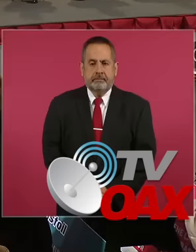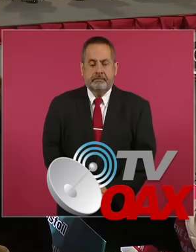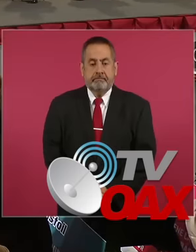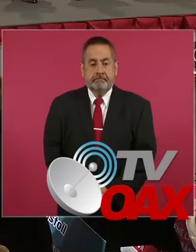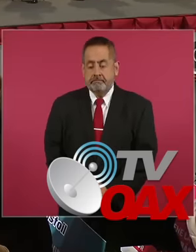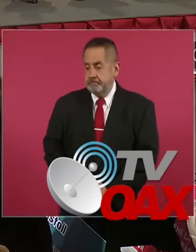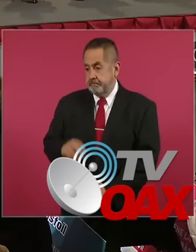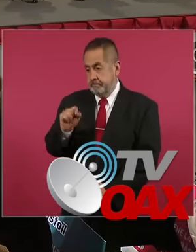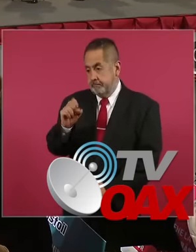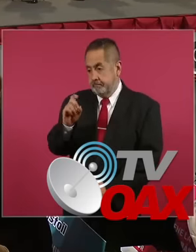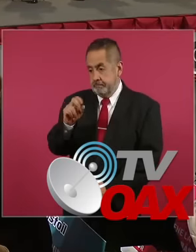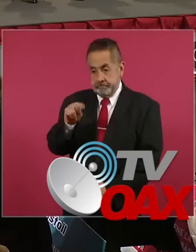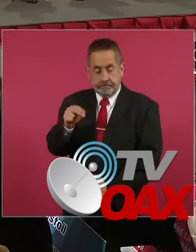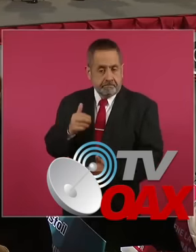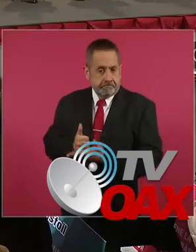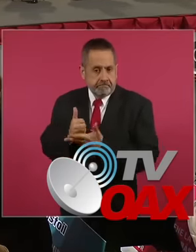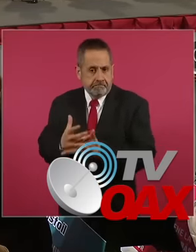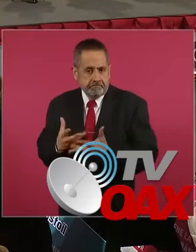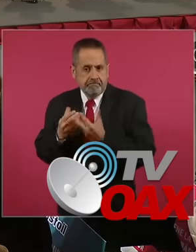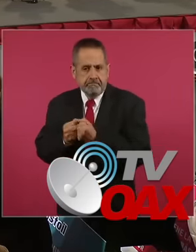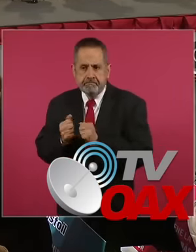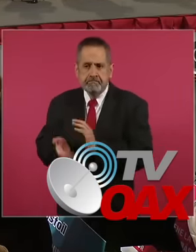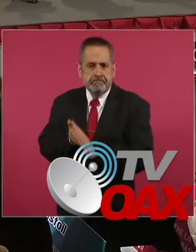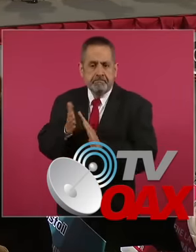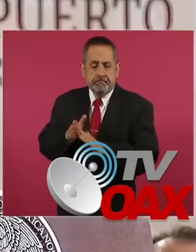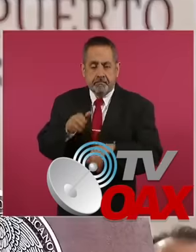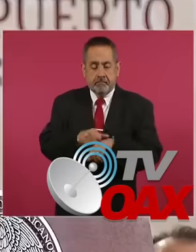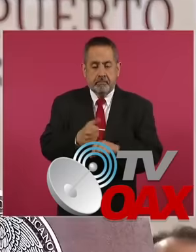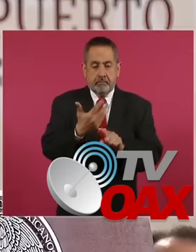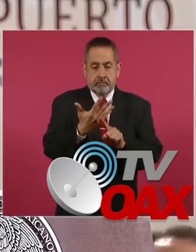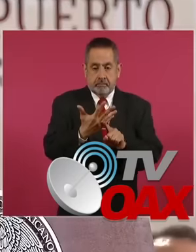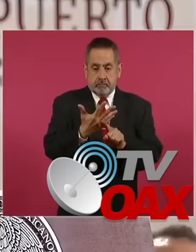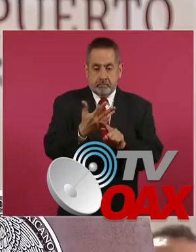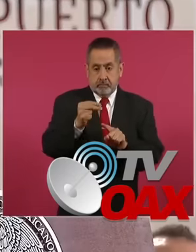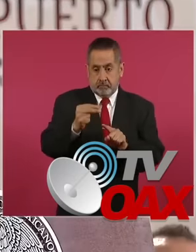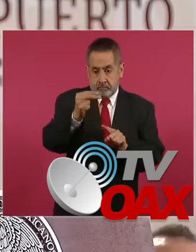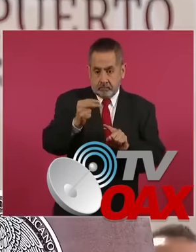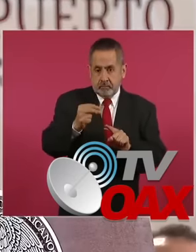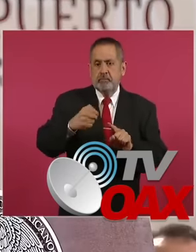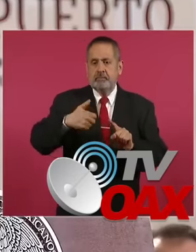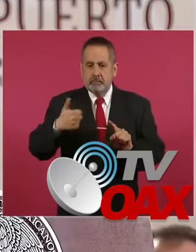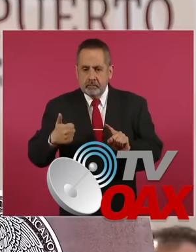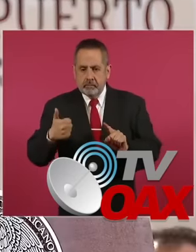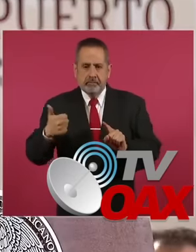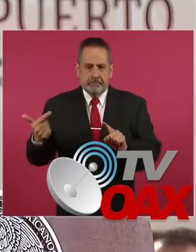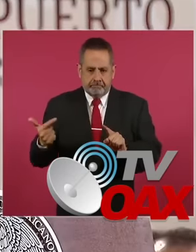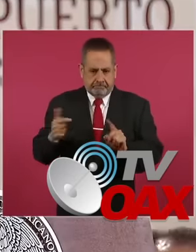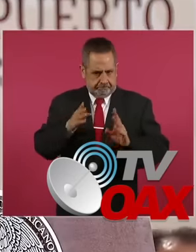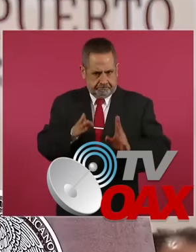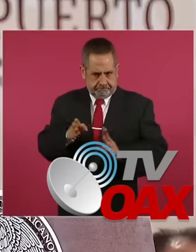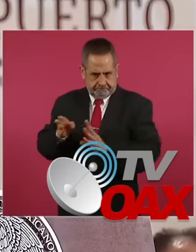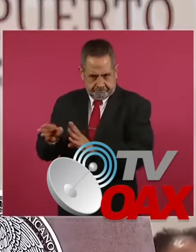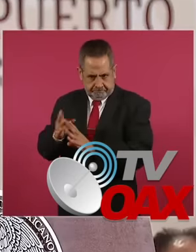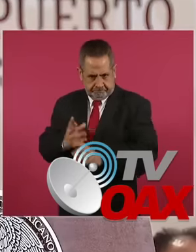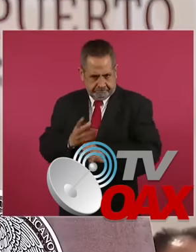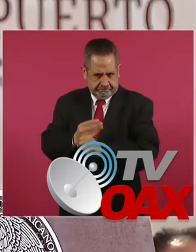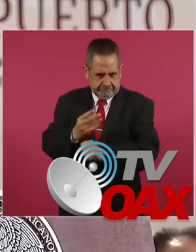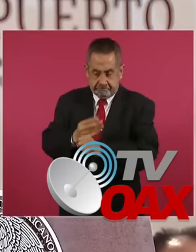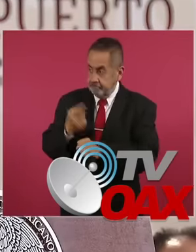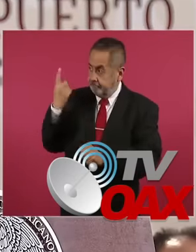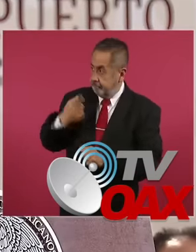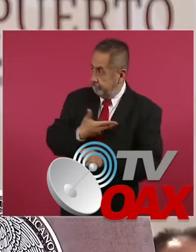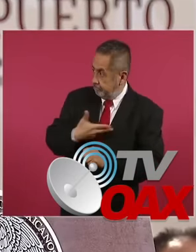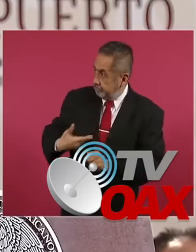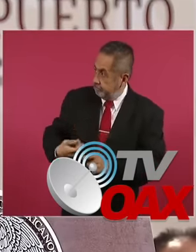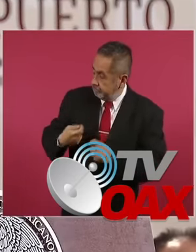el desarrollo de infraestructura del país con la construcción de los tramos 5 Norte, 6 y 7. En el marco de estos trabajos y por instrucción presidencial, se